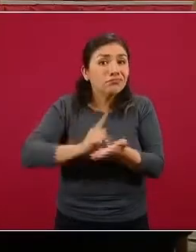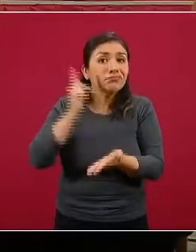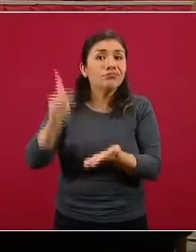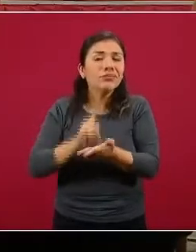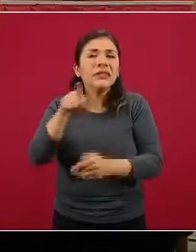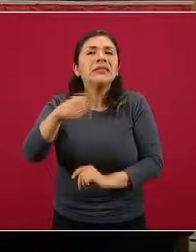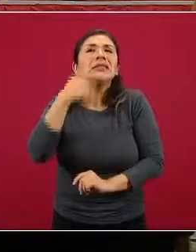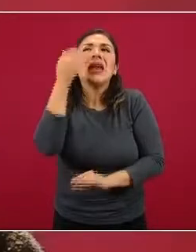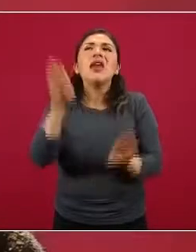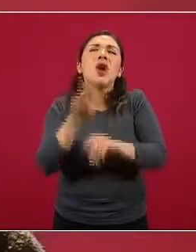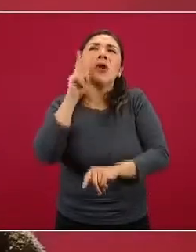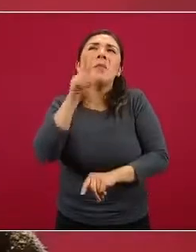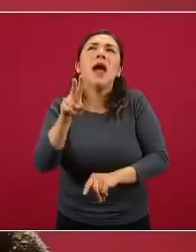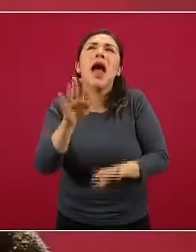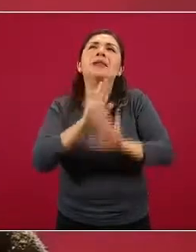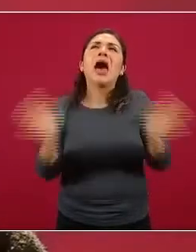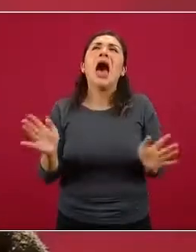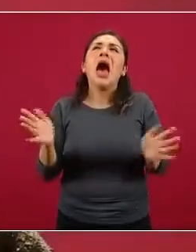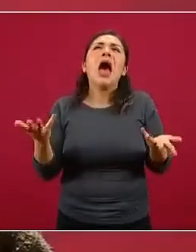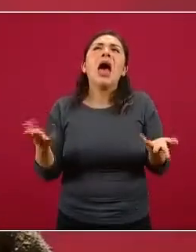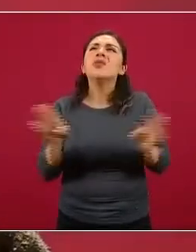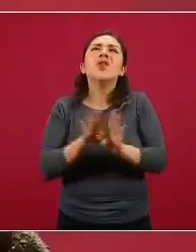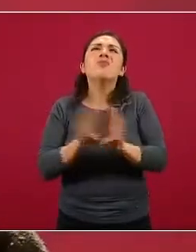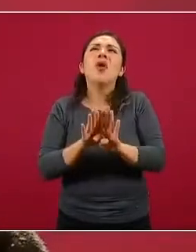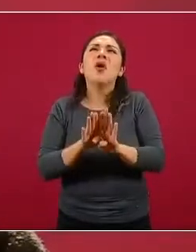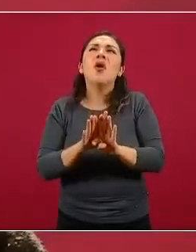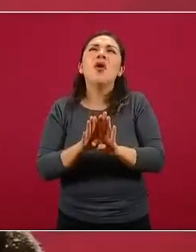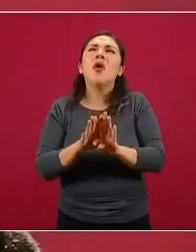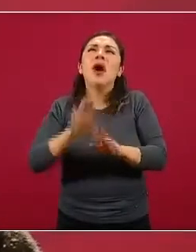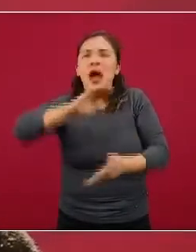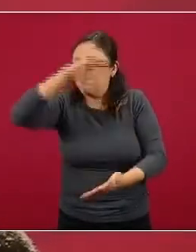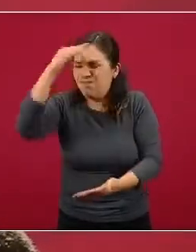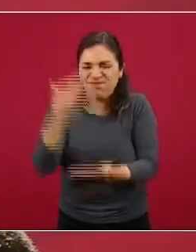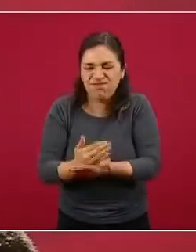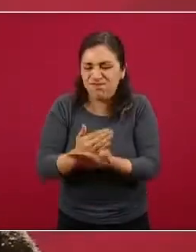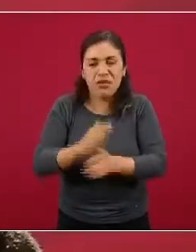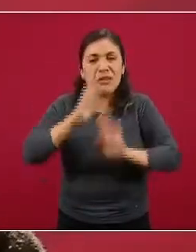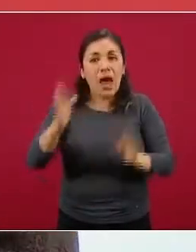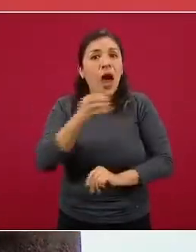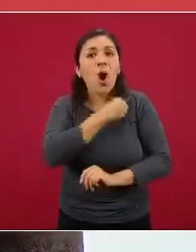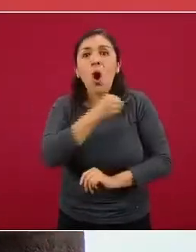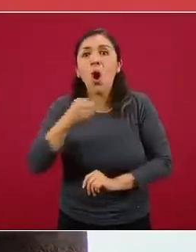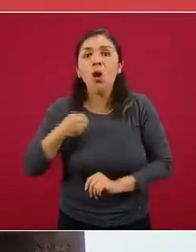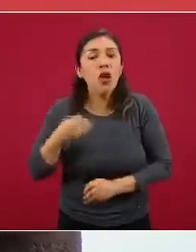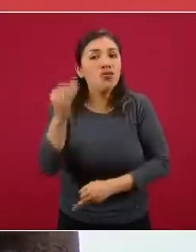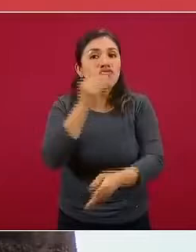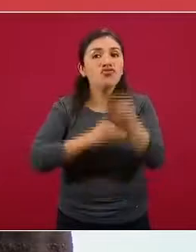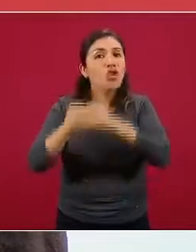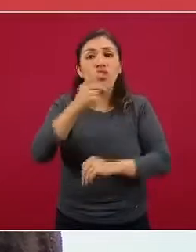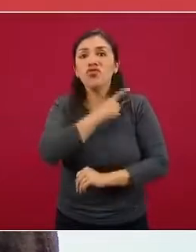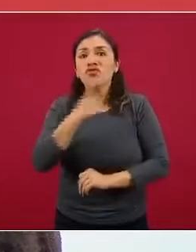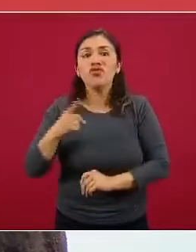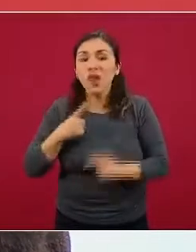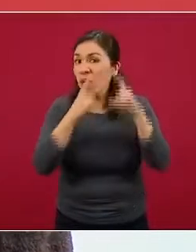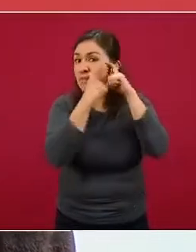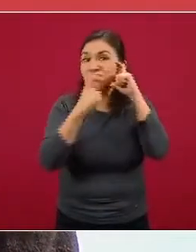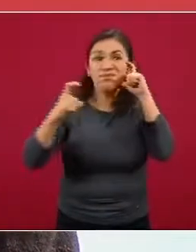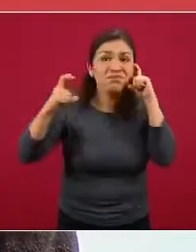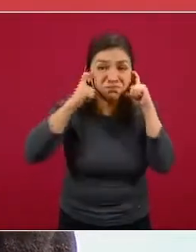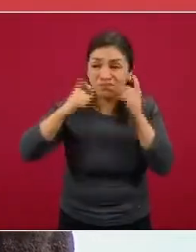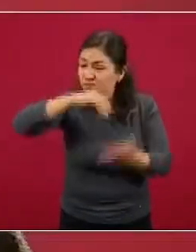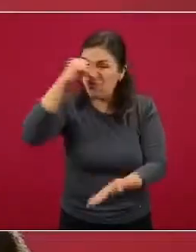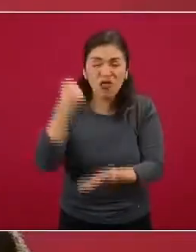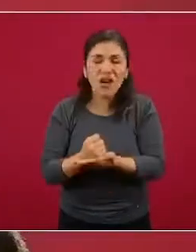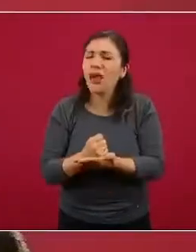quisieran ver una versión tajante que obligara o impusiera el uso de cubrebocas. No lo vamos a